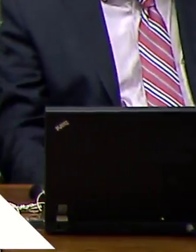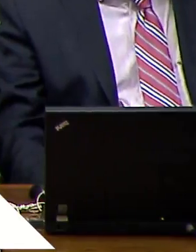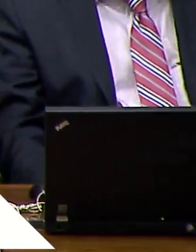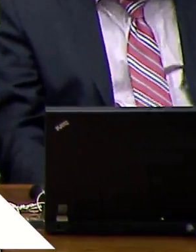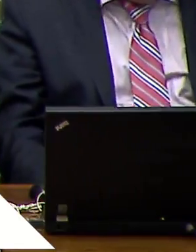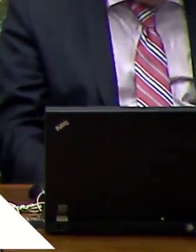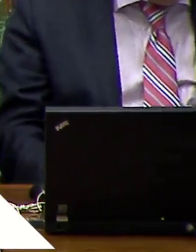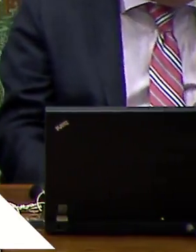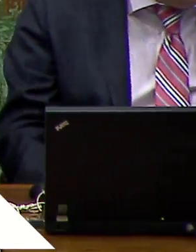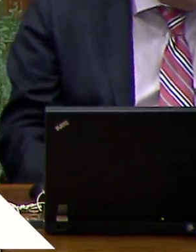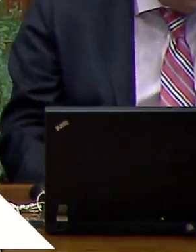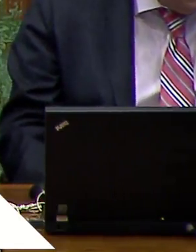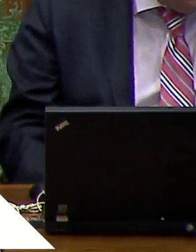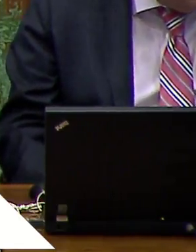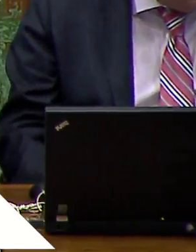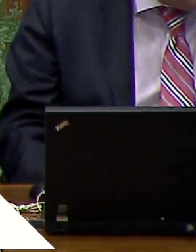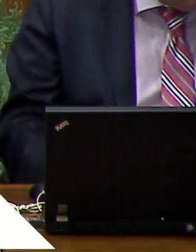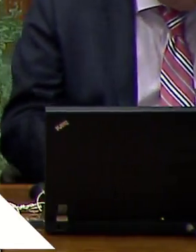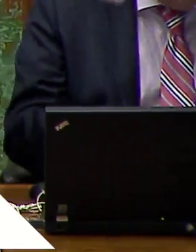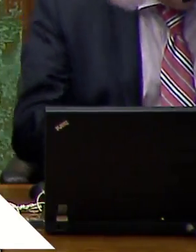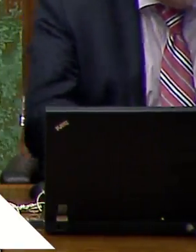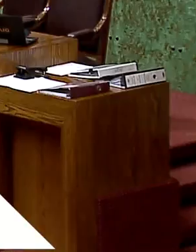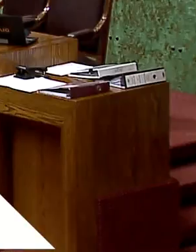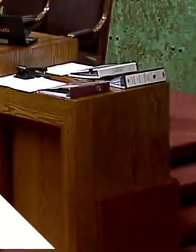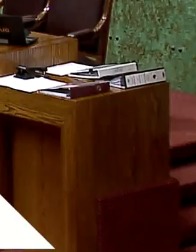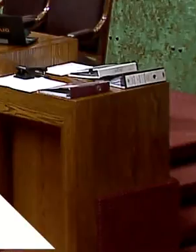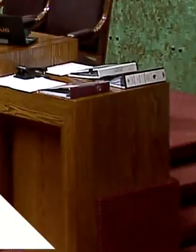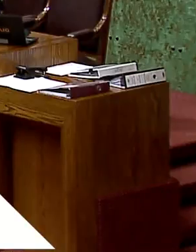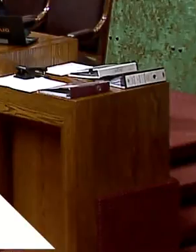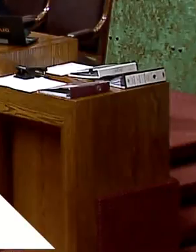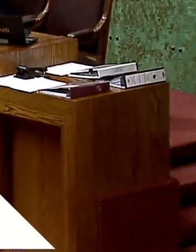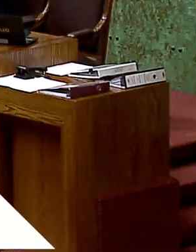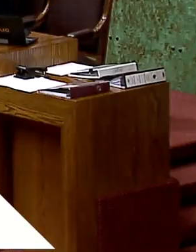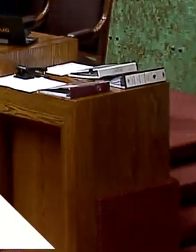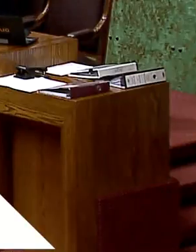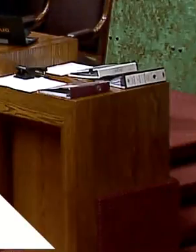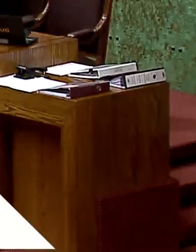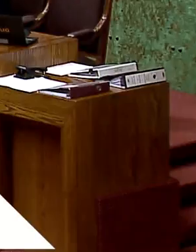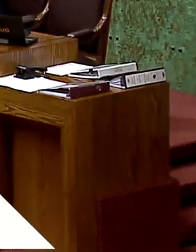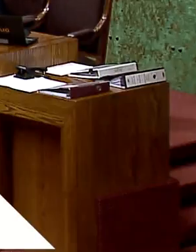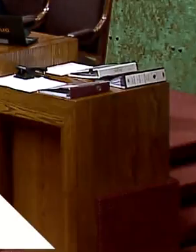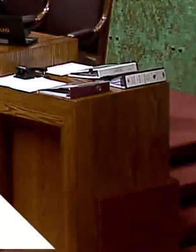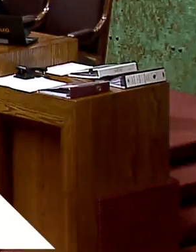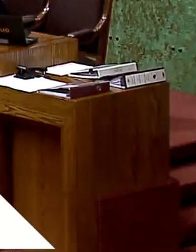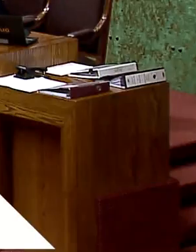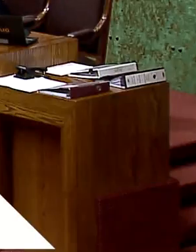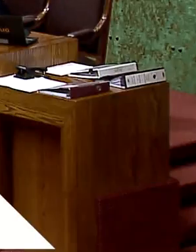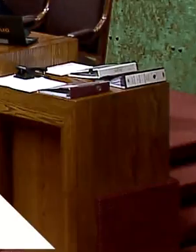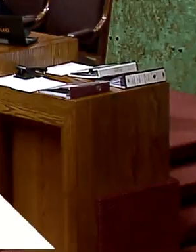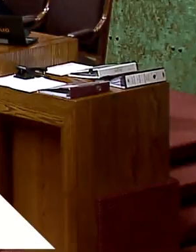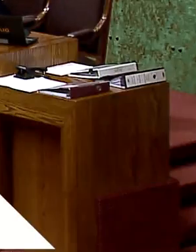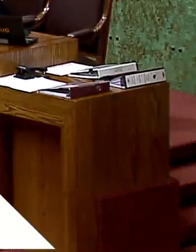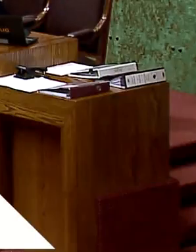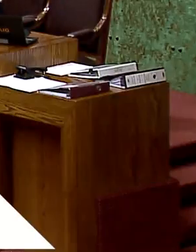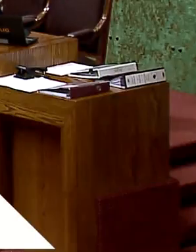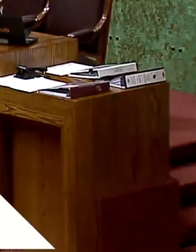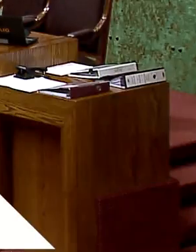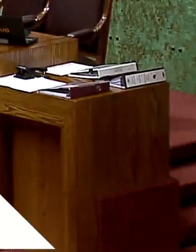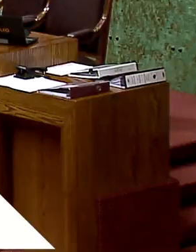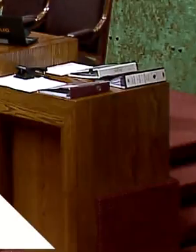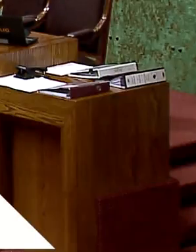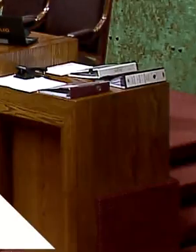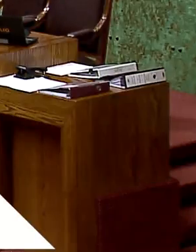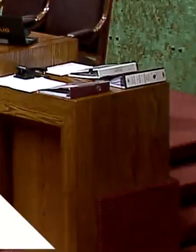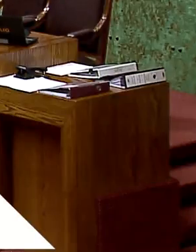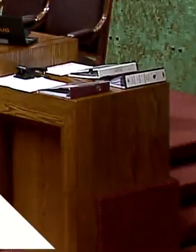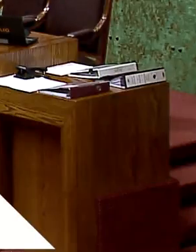gracias presidente y bueno yo por lo menos considero que esto es un gran avance respecto